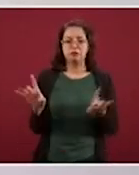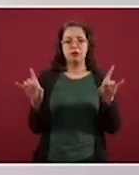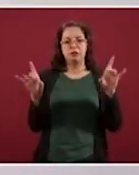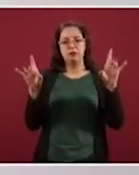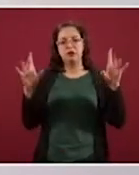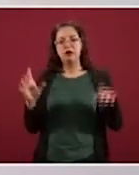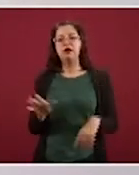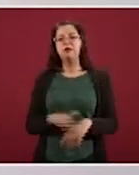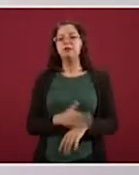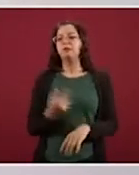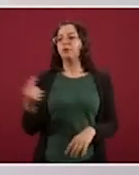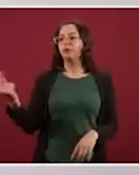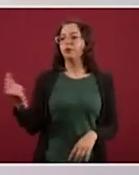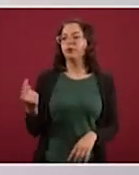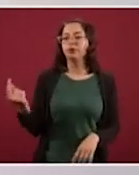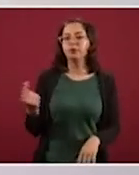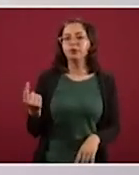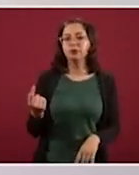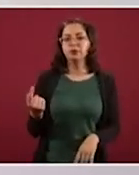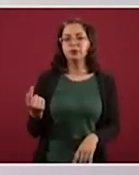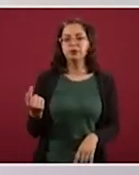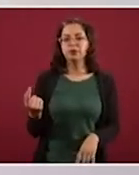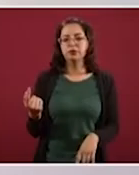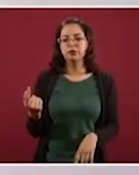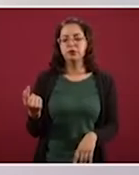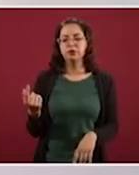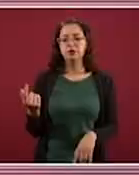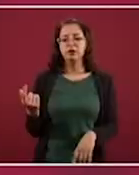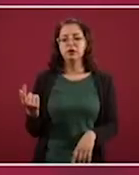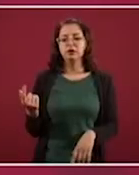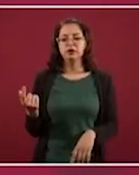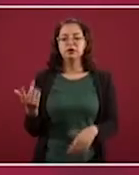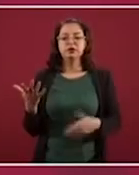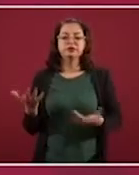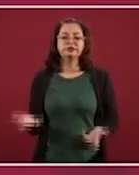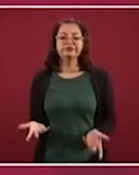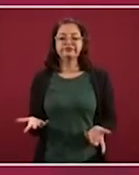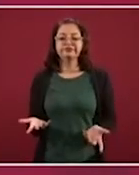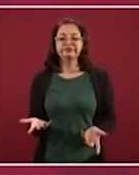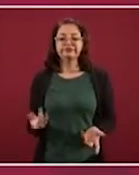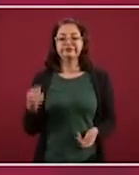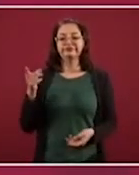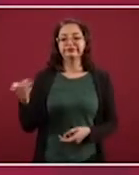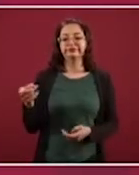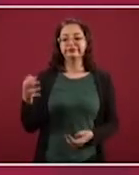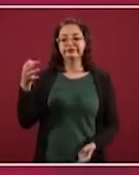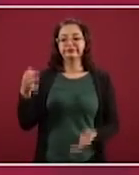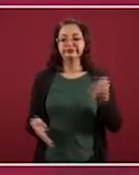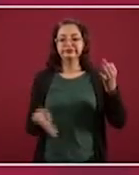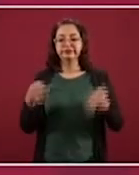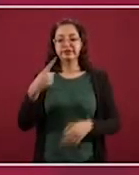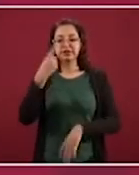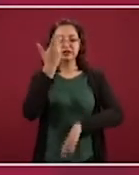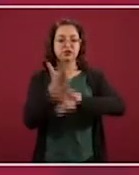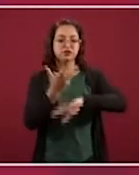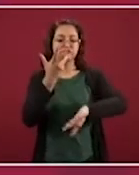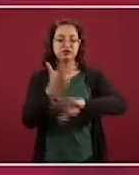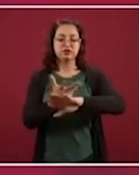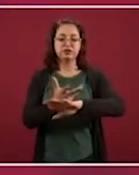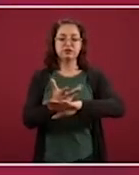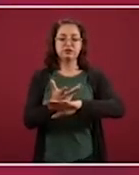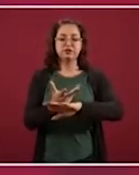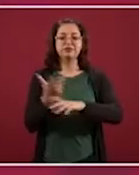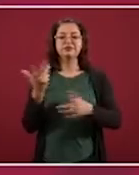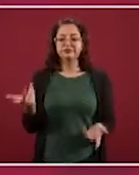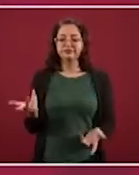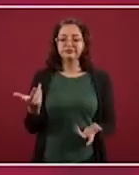porque es el mismo juzgado que en Estados Unidos que